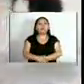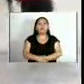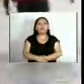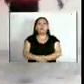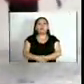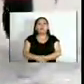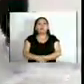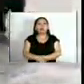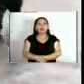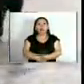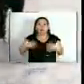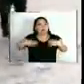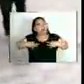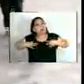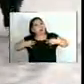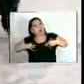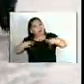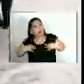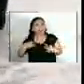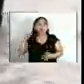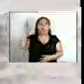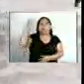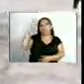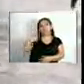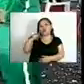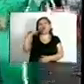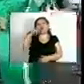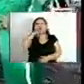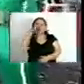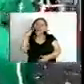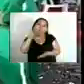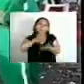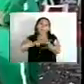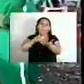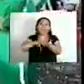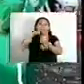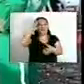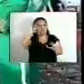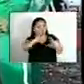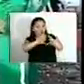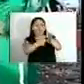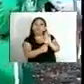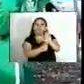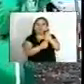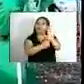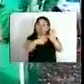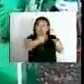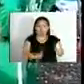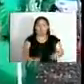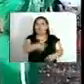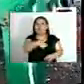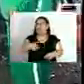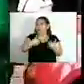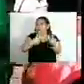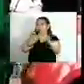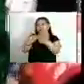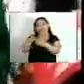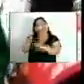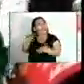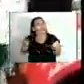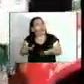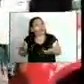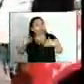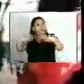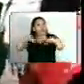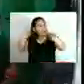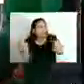Vestidos de amarillo, rojo o verde, uniformes que representan a los cuerpos de socorro de El Salvador, a diario se encargan de salvar la vida de